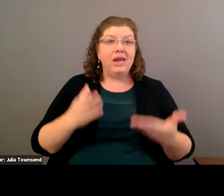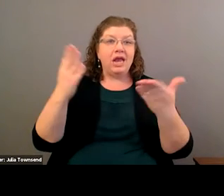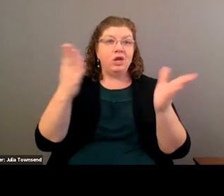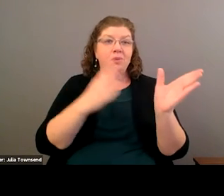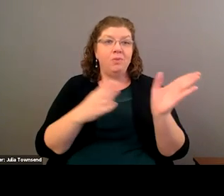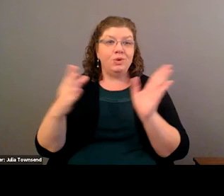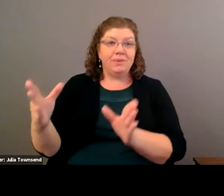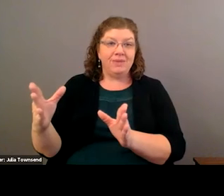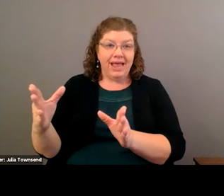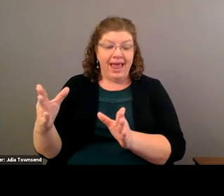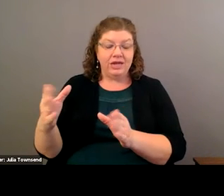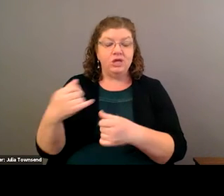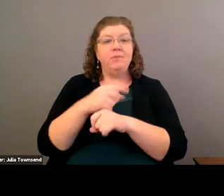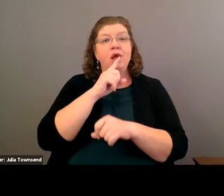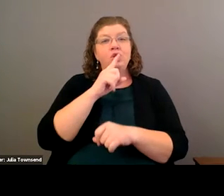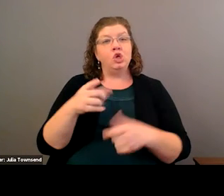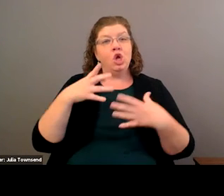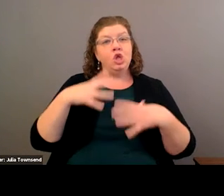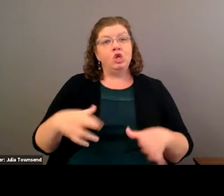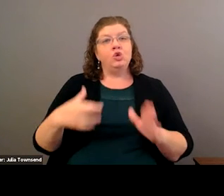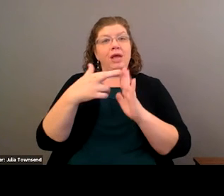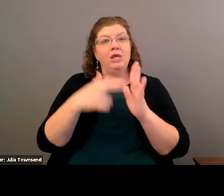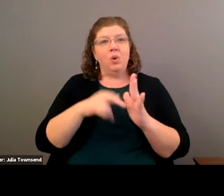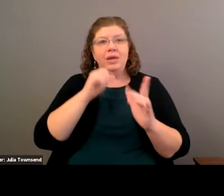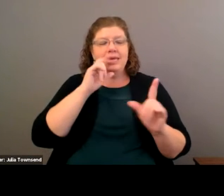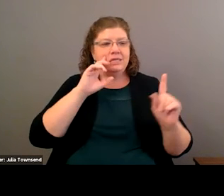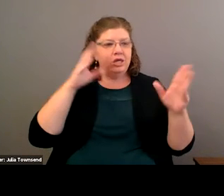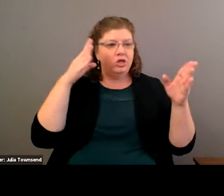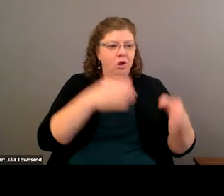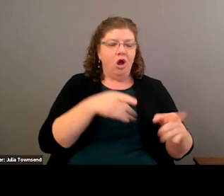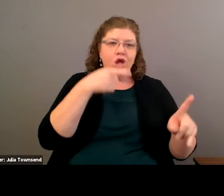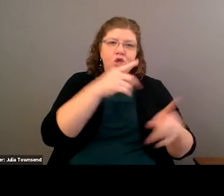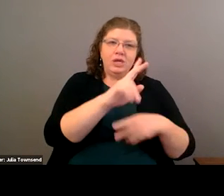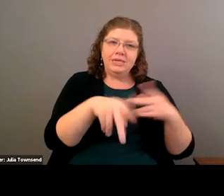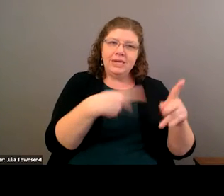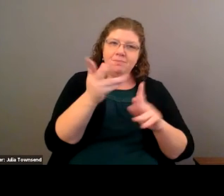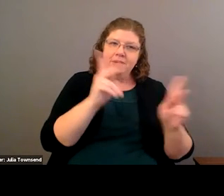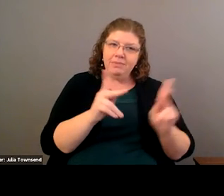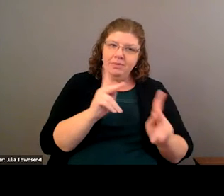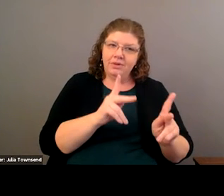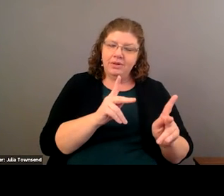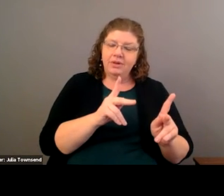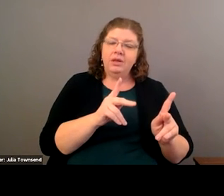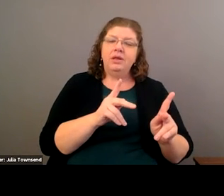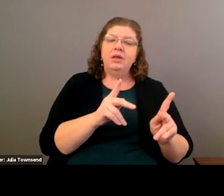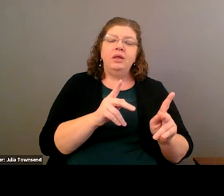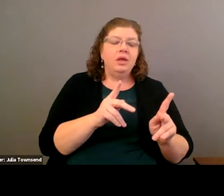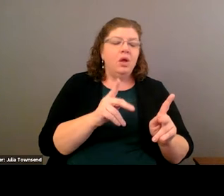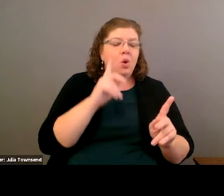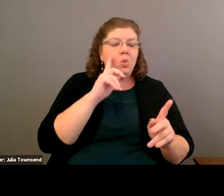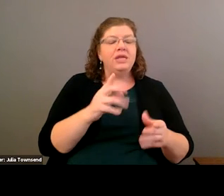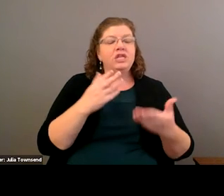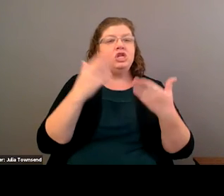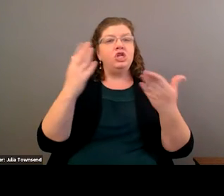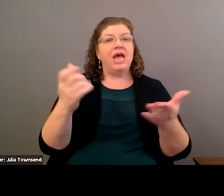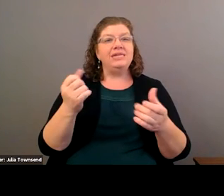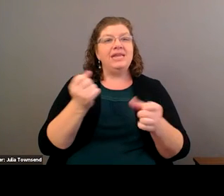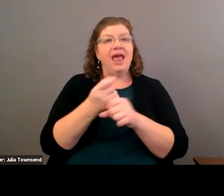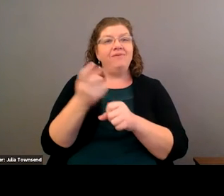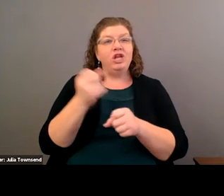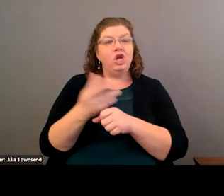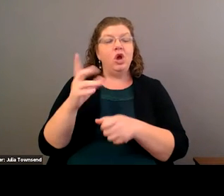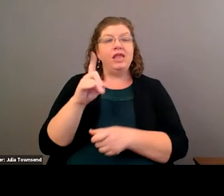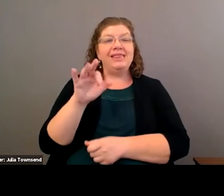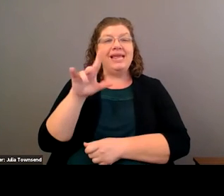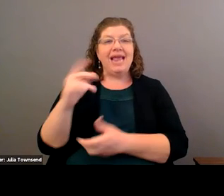sucediendo y queremos proponer un plan para asegurar que este código no ataque a cierta población.